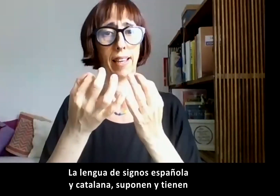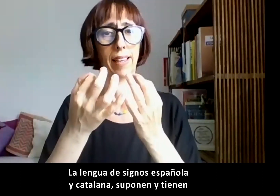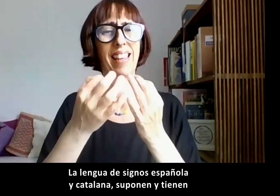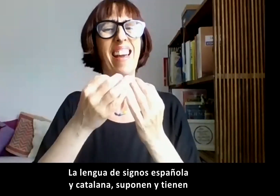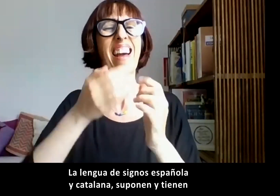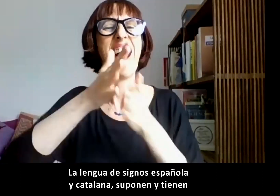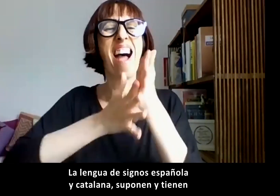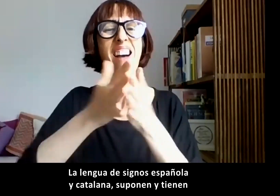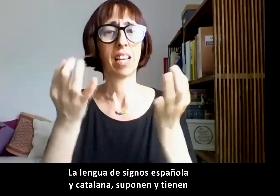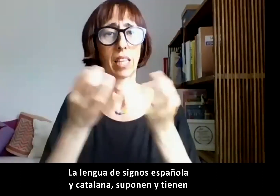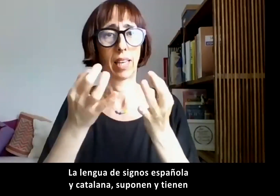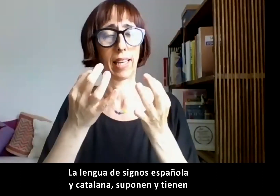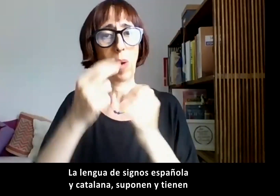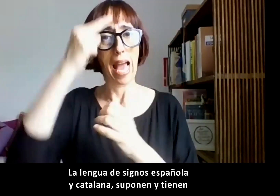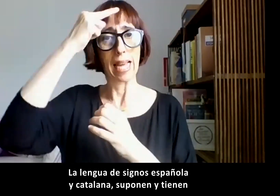catalana